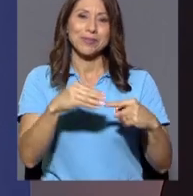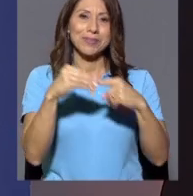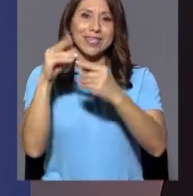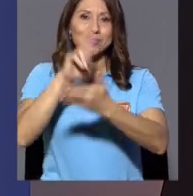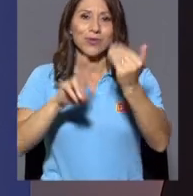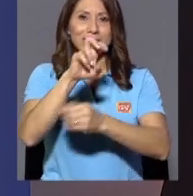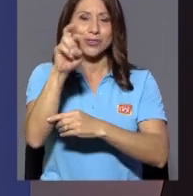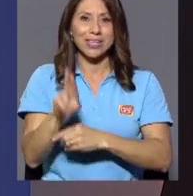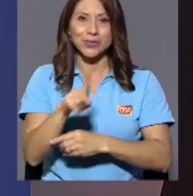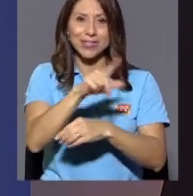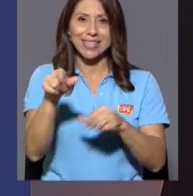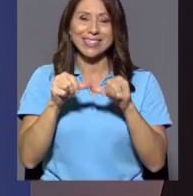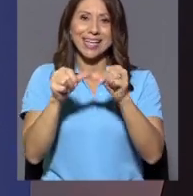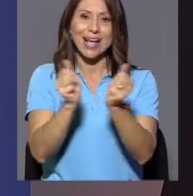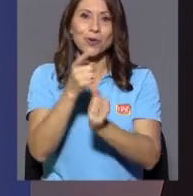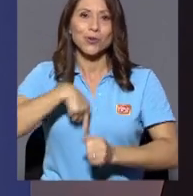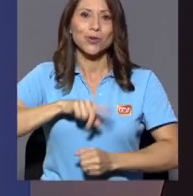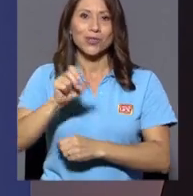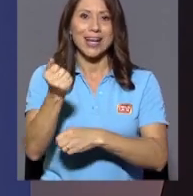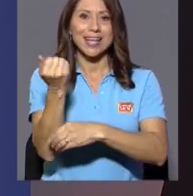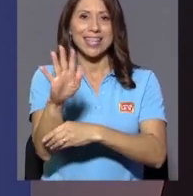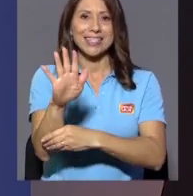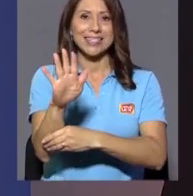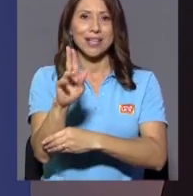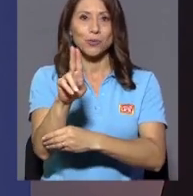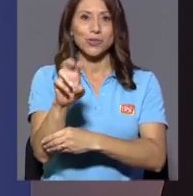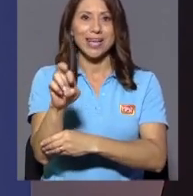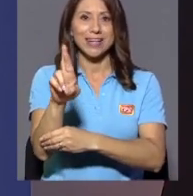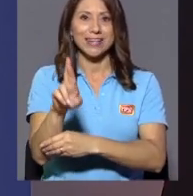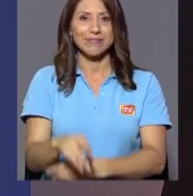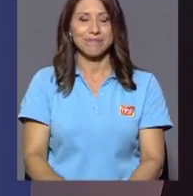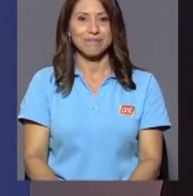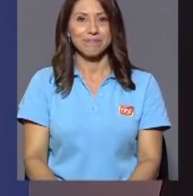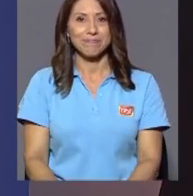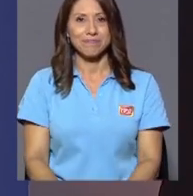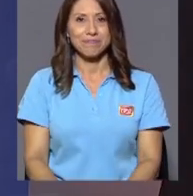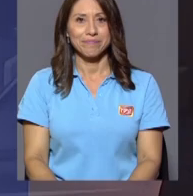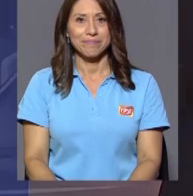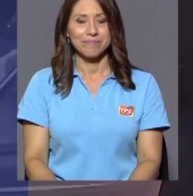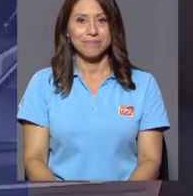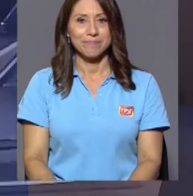en especial es universidad de costa rica así que siempre con nosotros en su canal 15 boozer